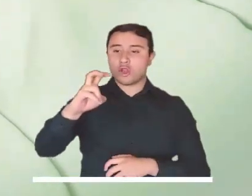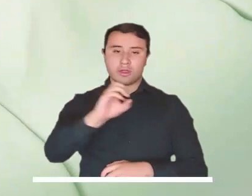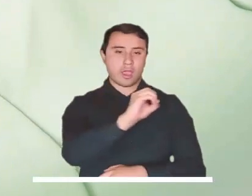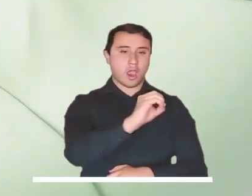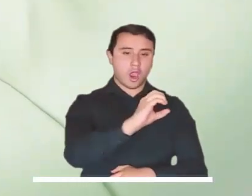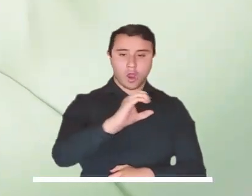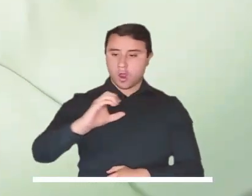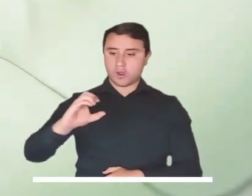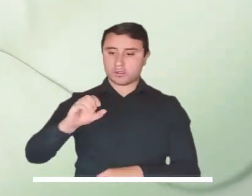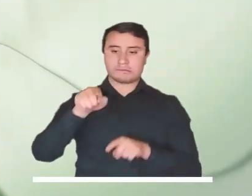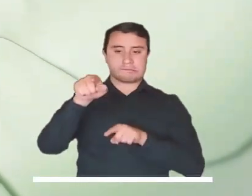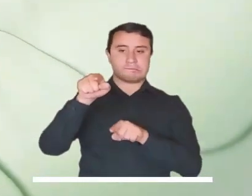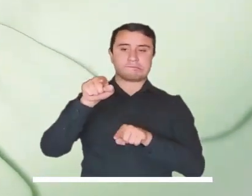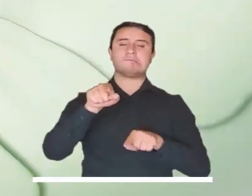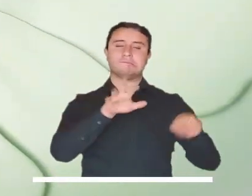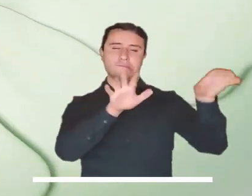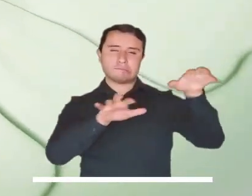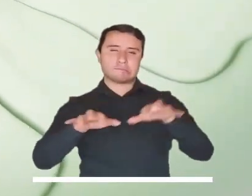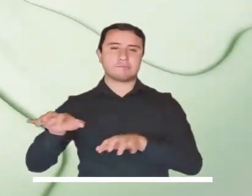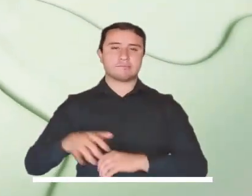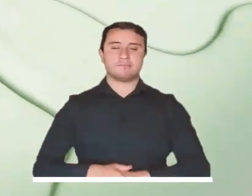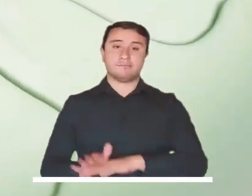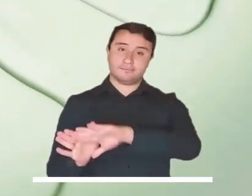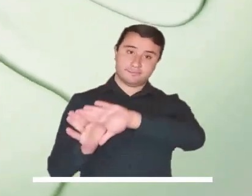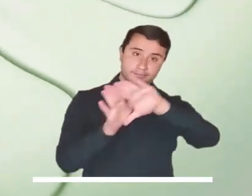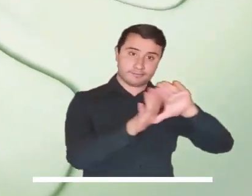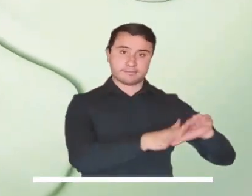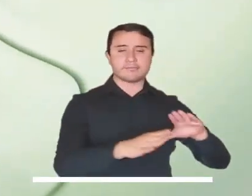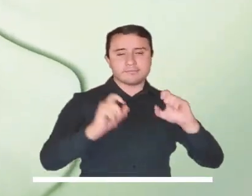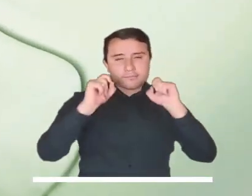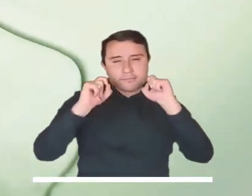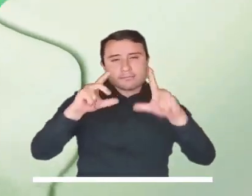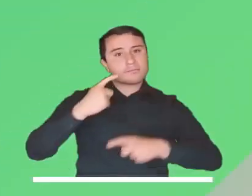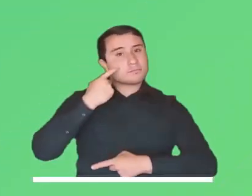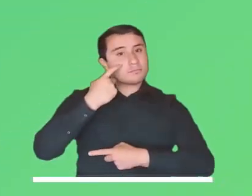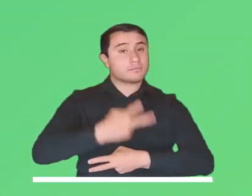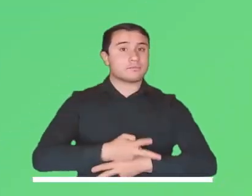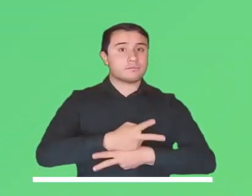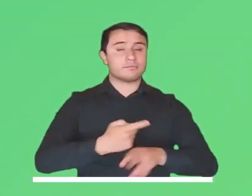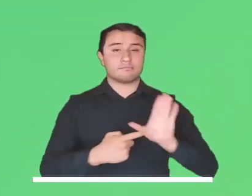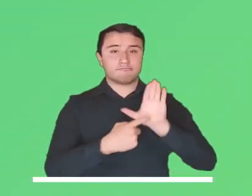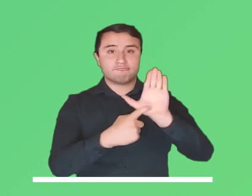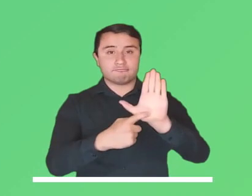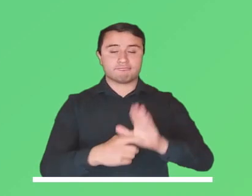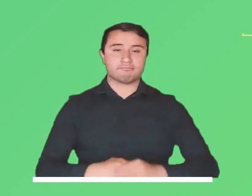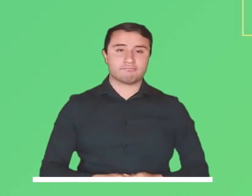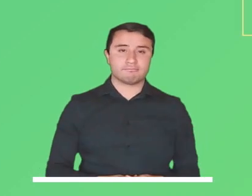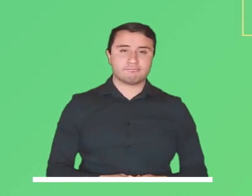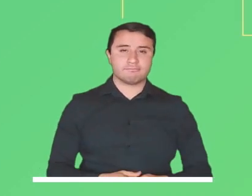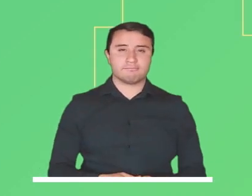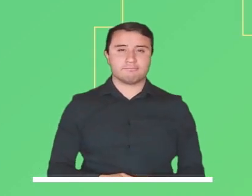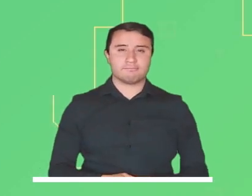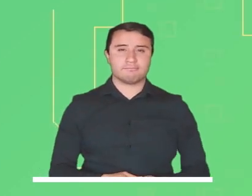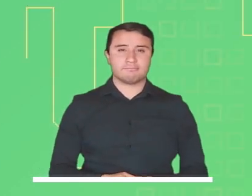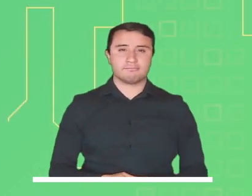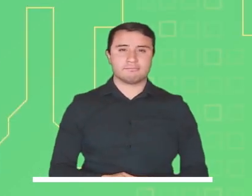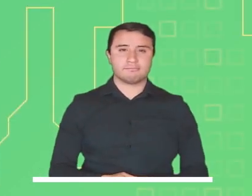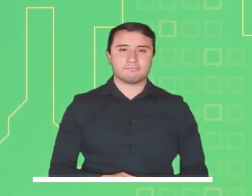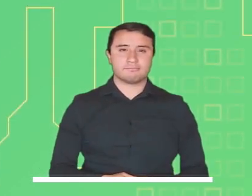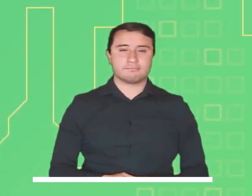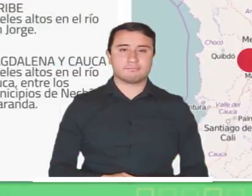que favorecerá algunas lloviznas al norte y occidente de la ciudad. Veamos ahora las alertas que se encuentran activas.